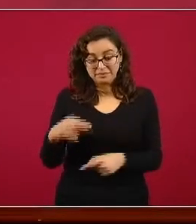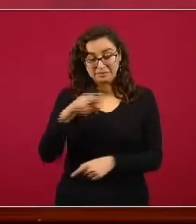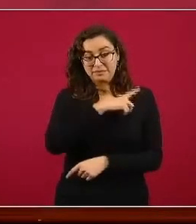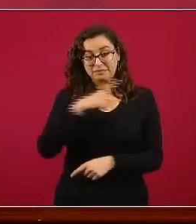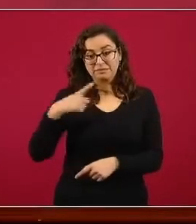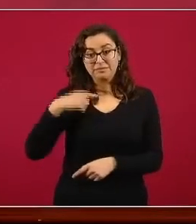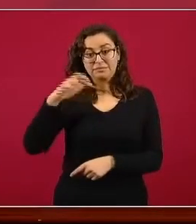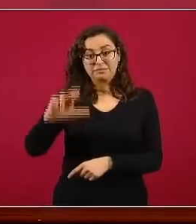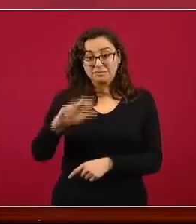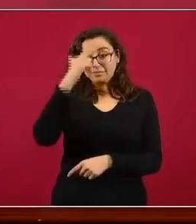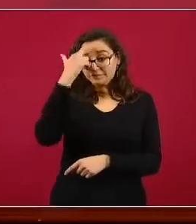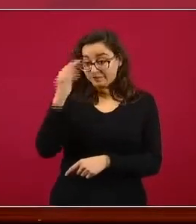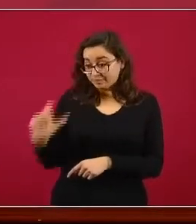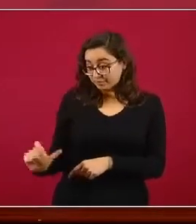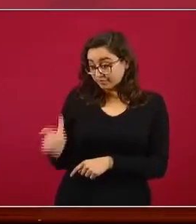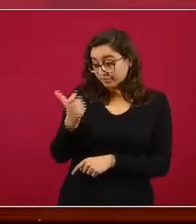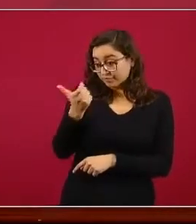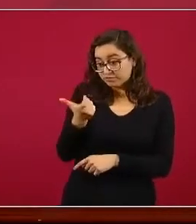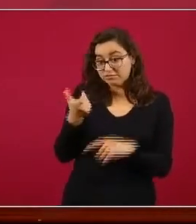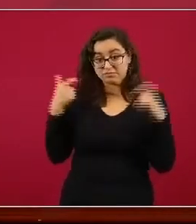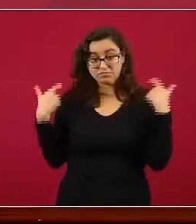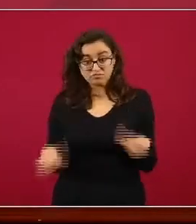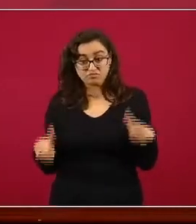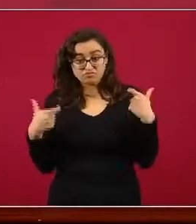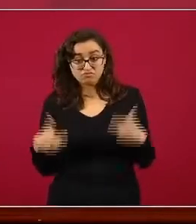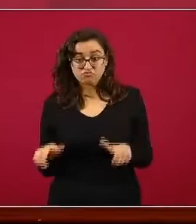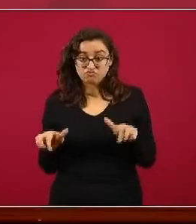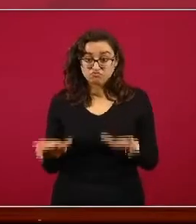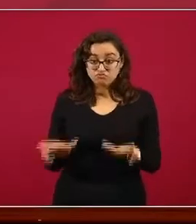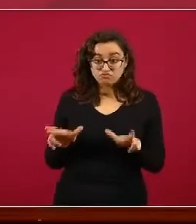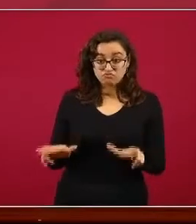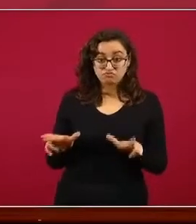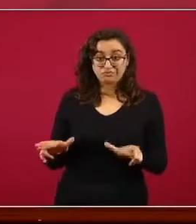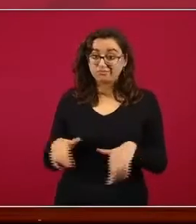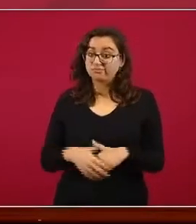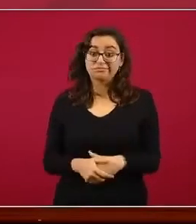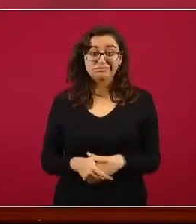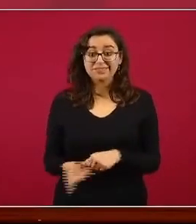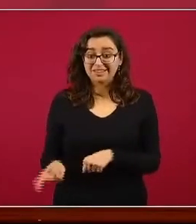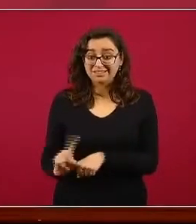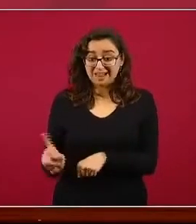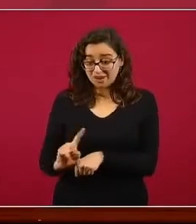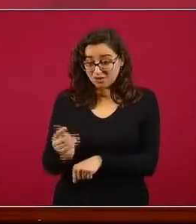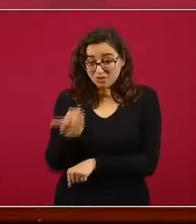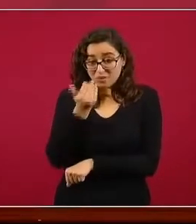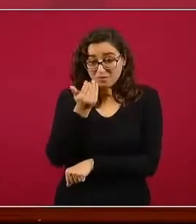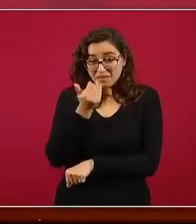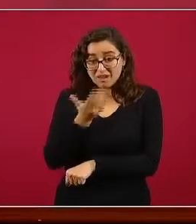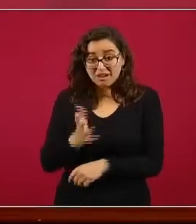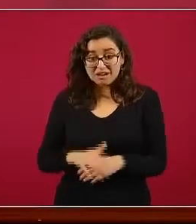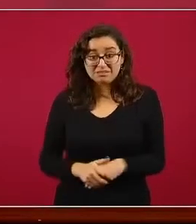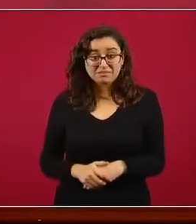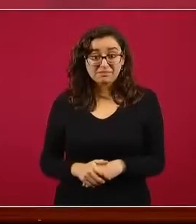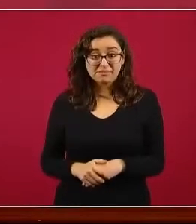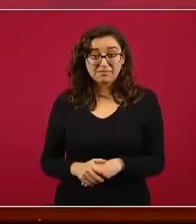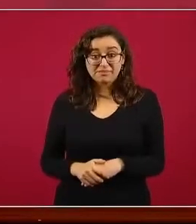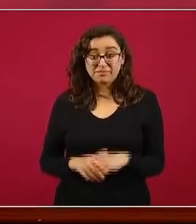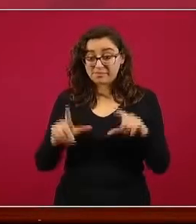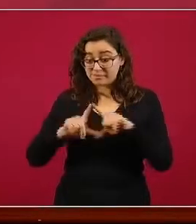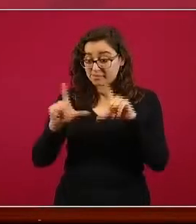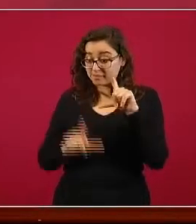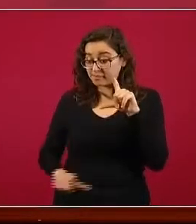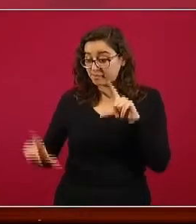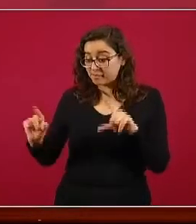estamos refiriendo a que alguien se enriquezca, nos estamos refiriendo a la vida de todos los días. La mitad de la